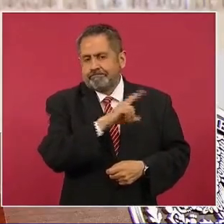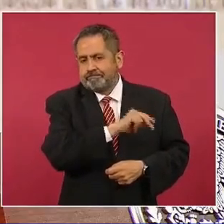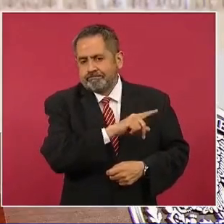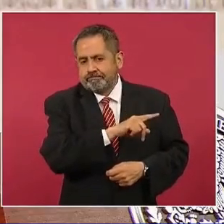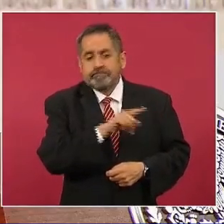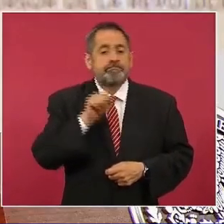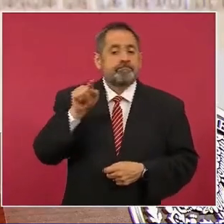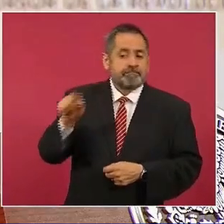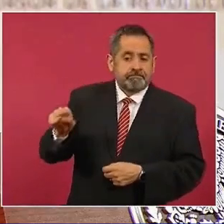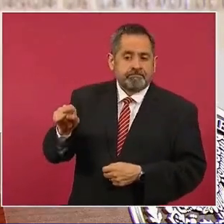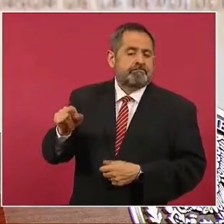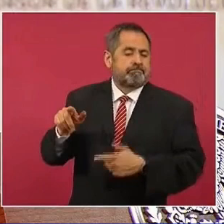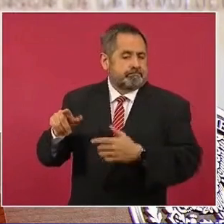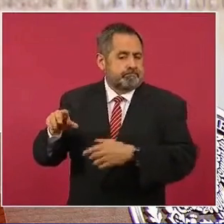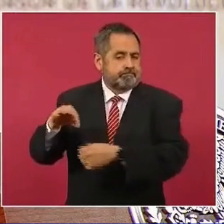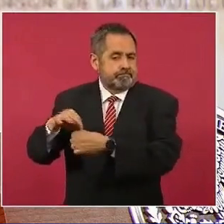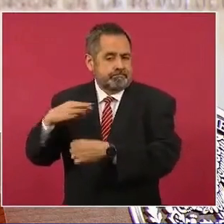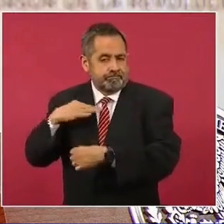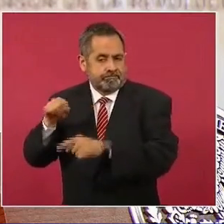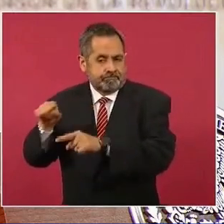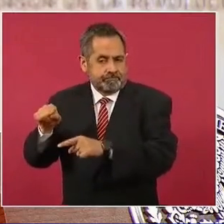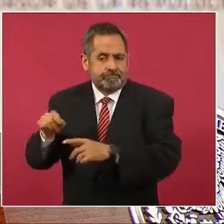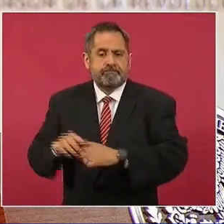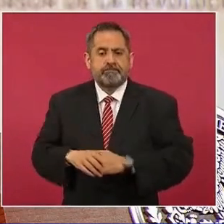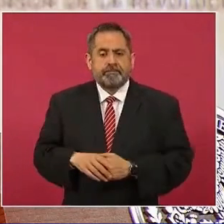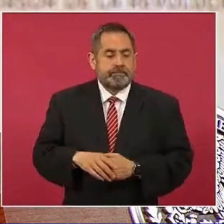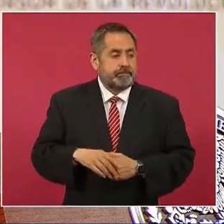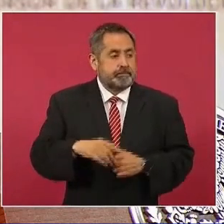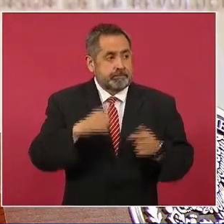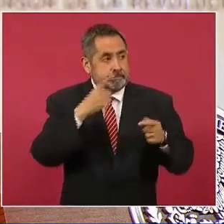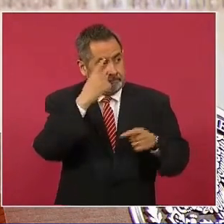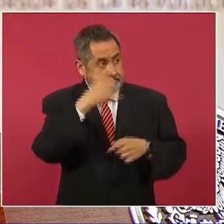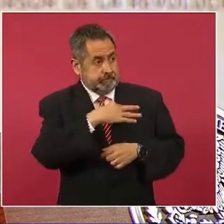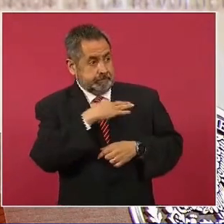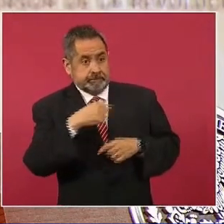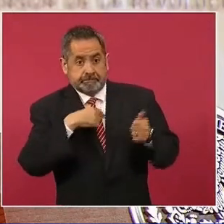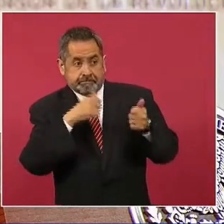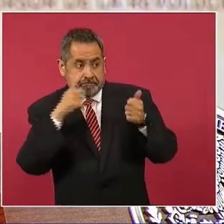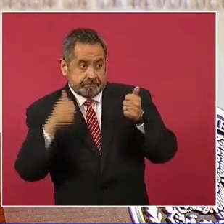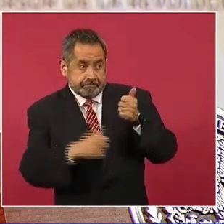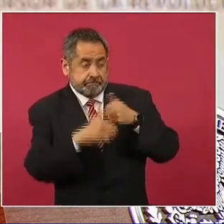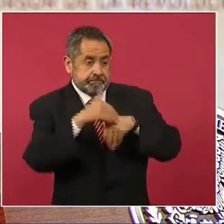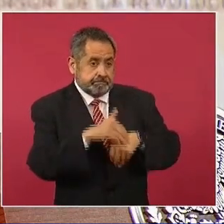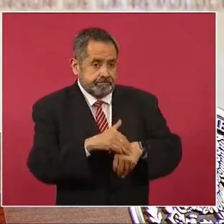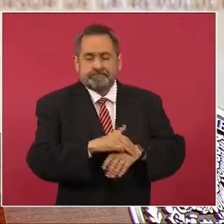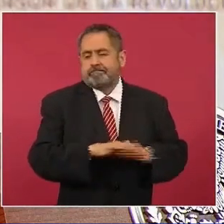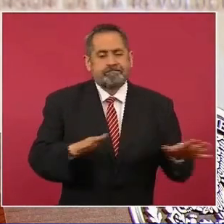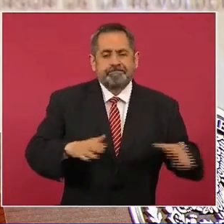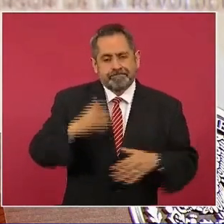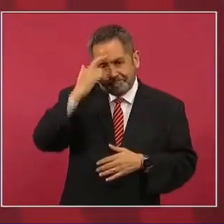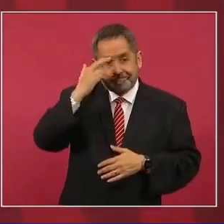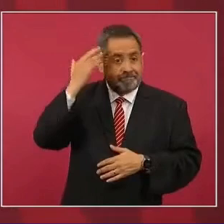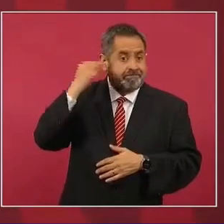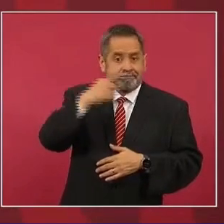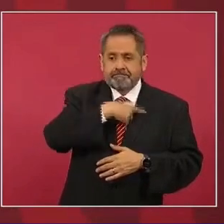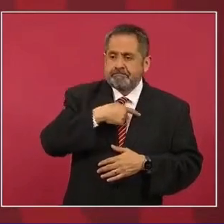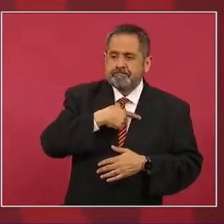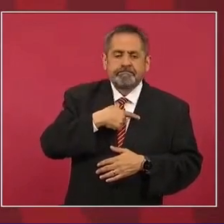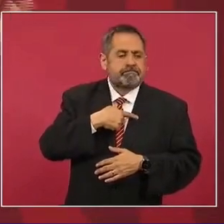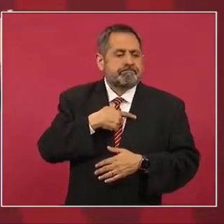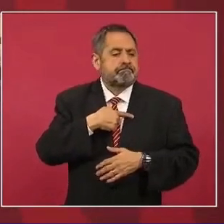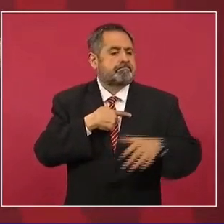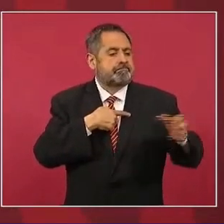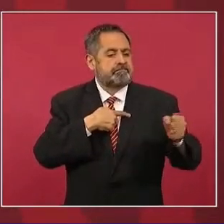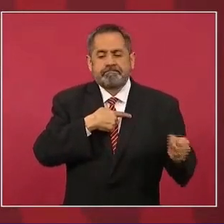México, para que se pusiese al servicio de ellos, de los que se